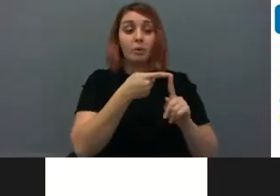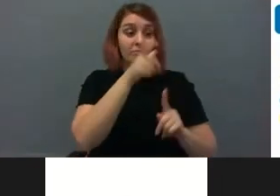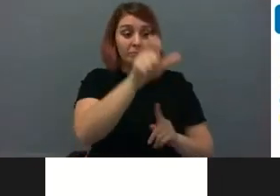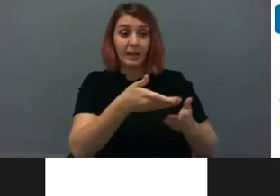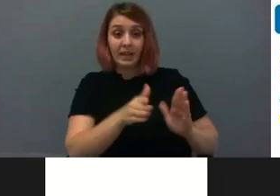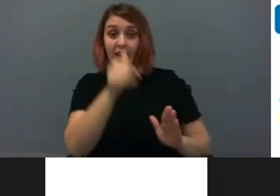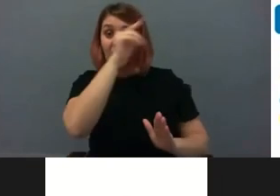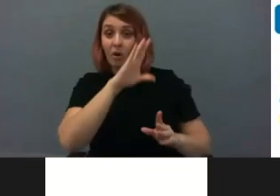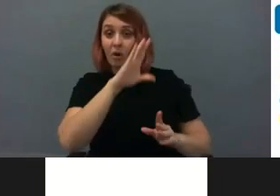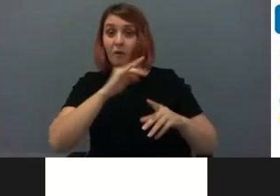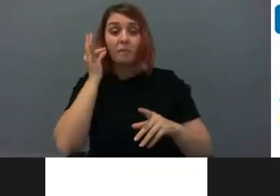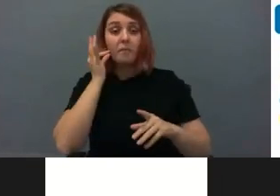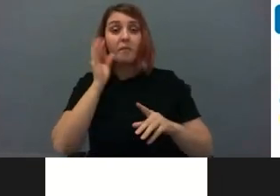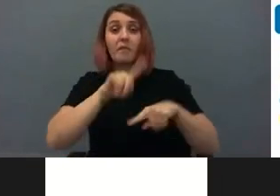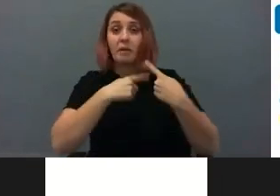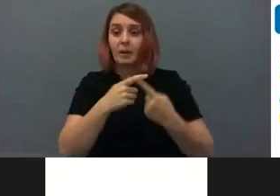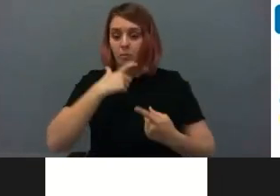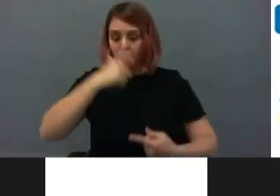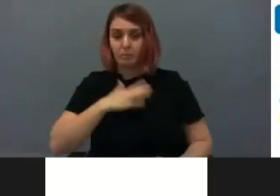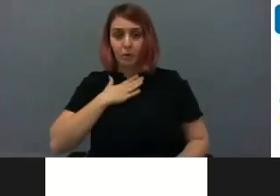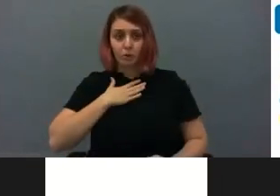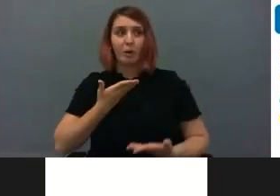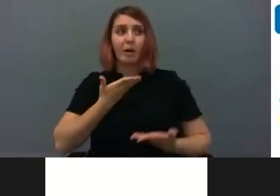hijo familiar e incluso de nosotros mismos.